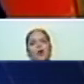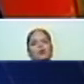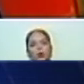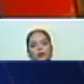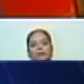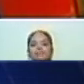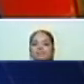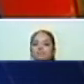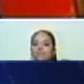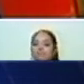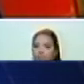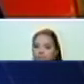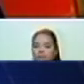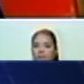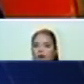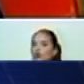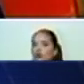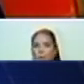jurisdicción civil.